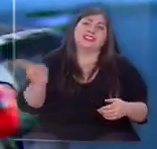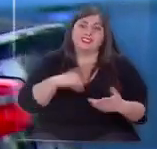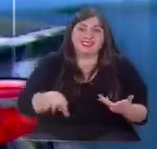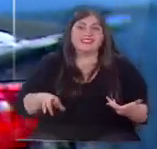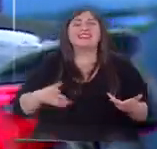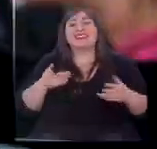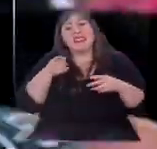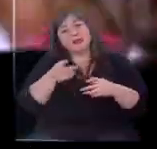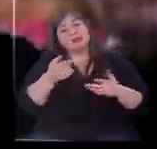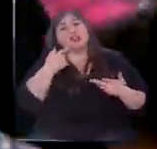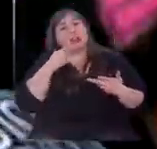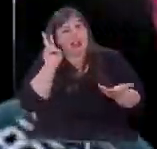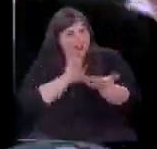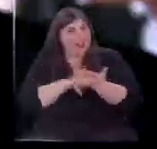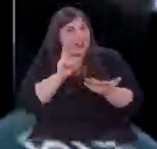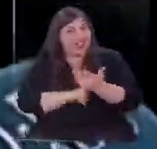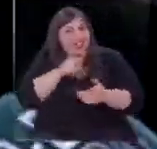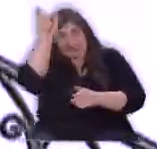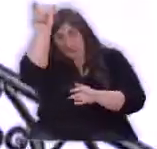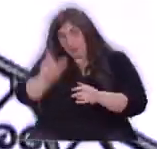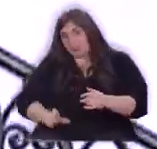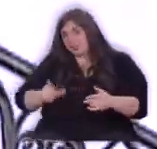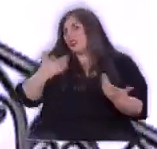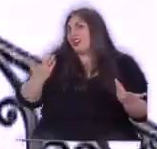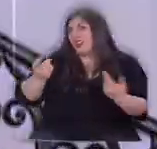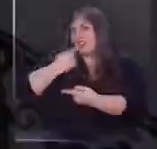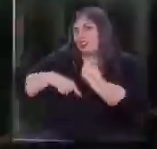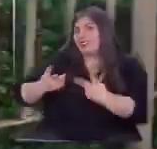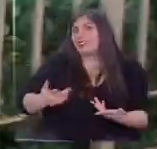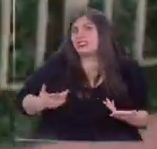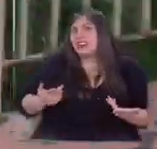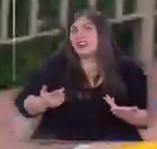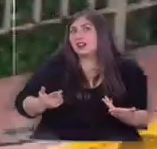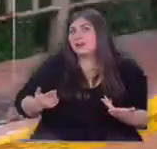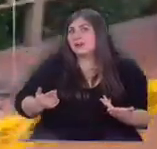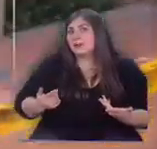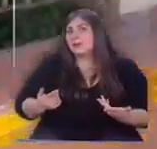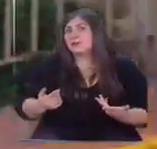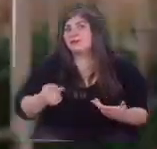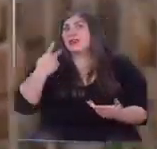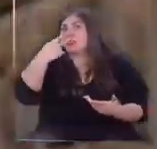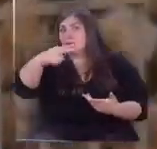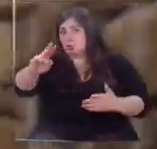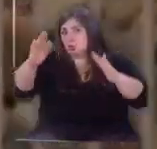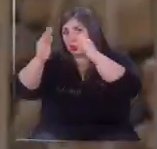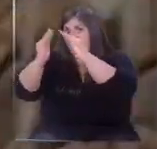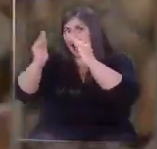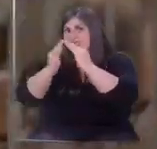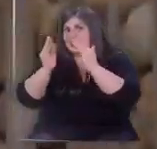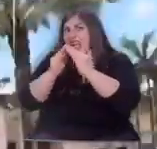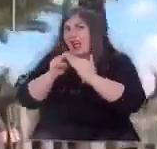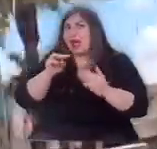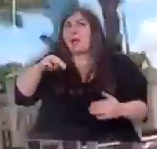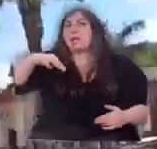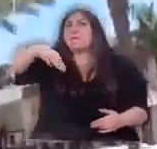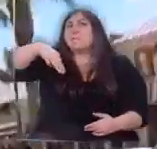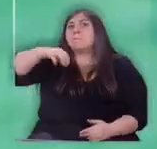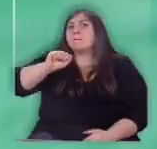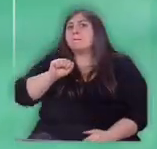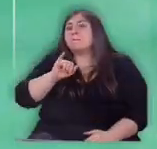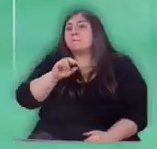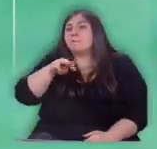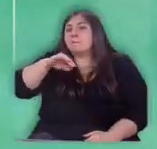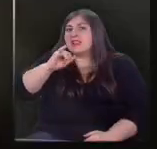Pero, ¿en qué estará el verdadero protagonista de esta historia? Desde su confinamiento en Miami, Jado espera por